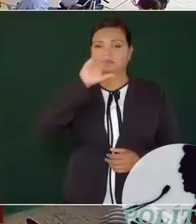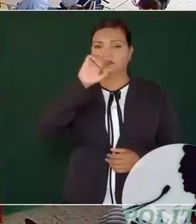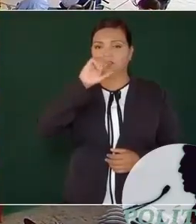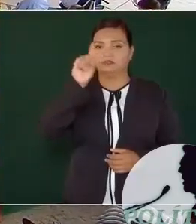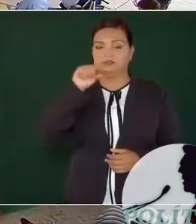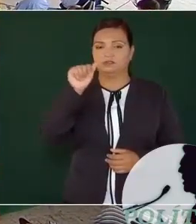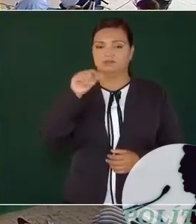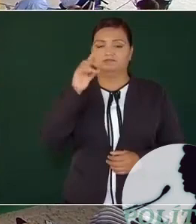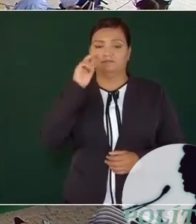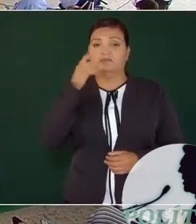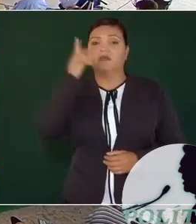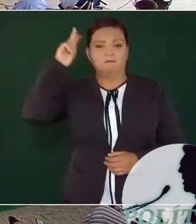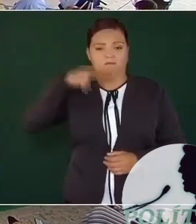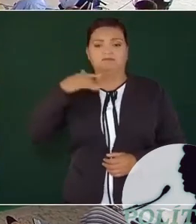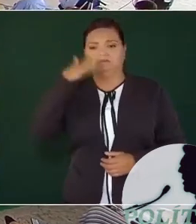y me consta